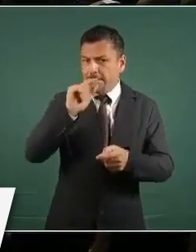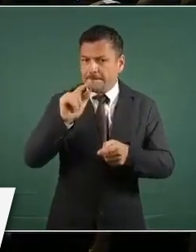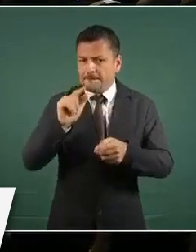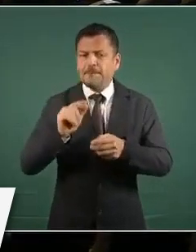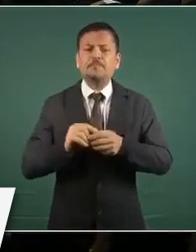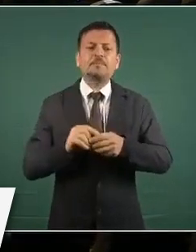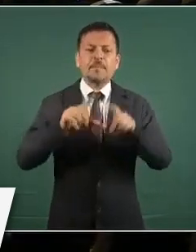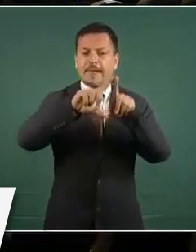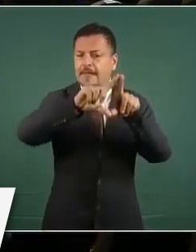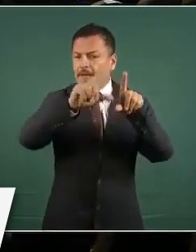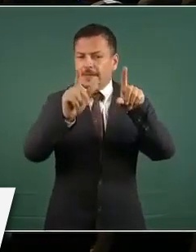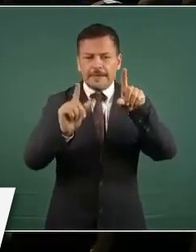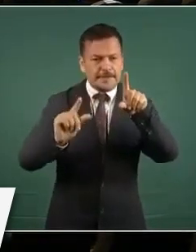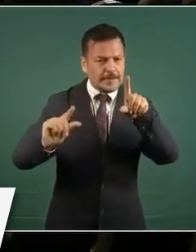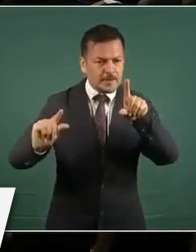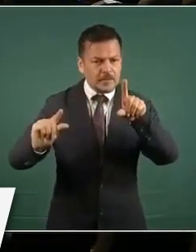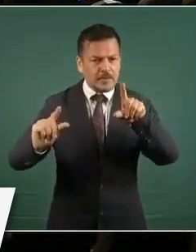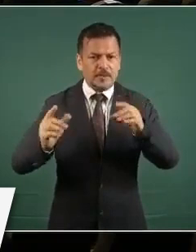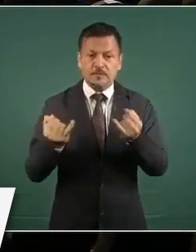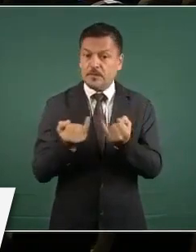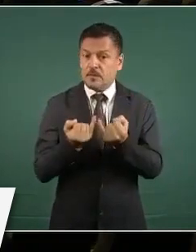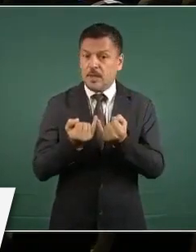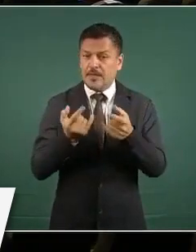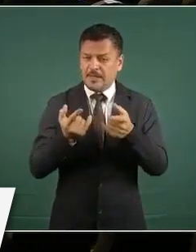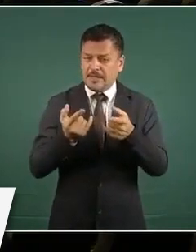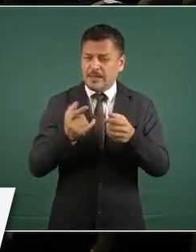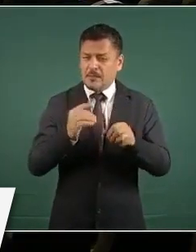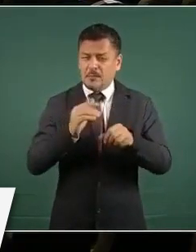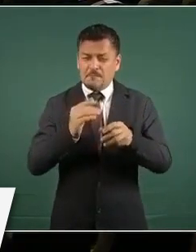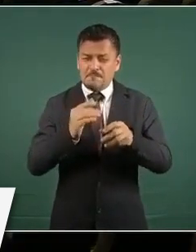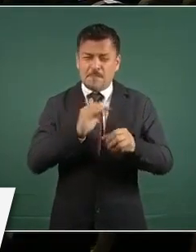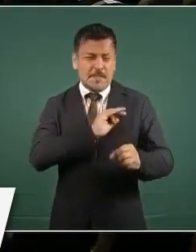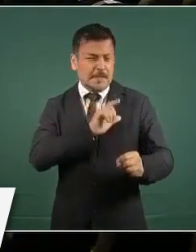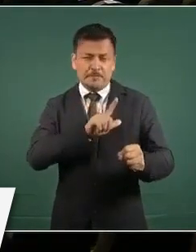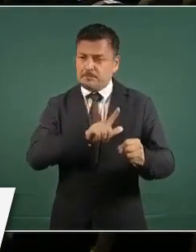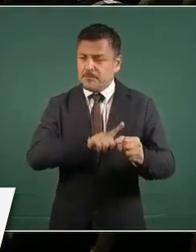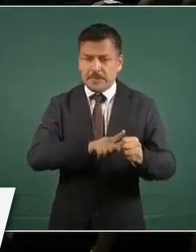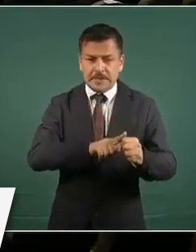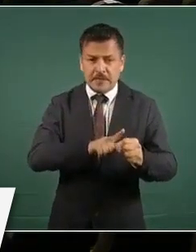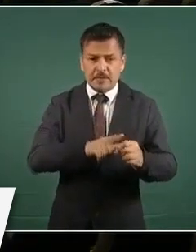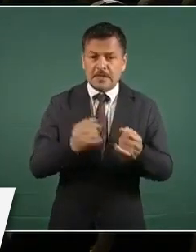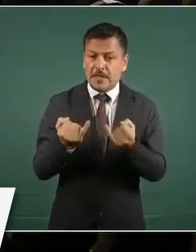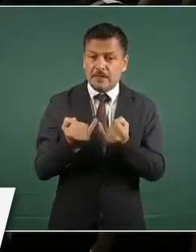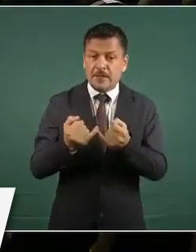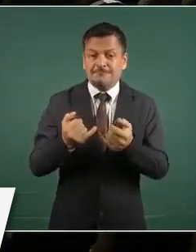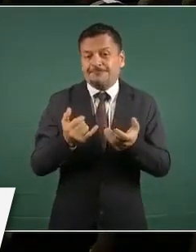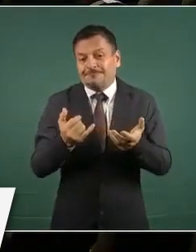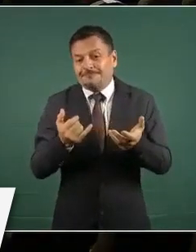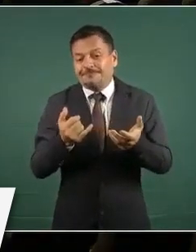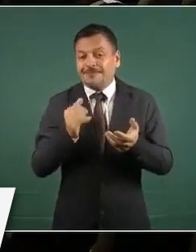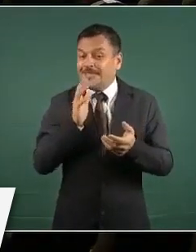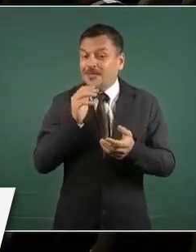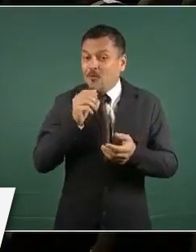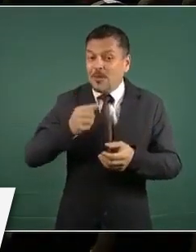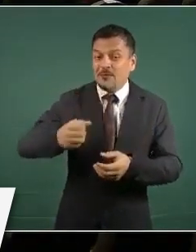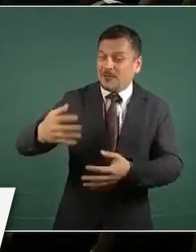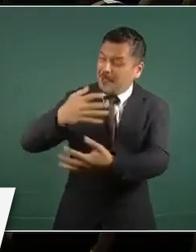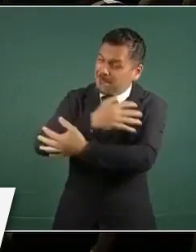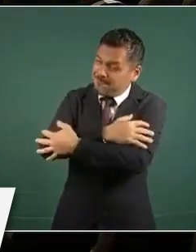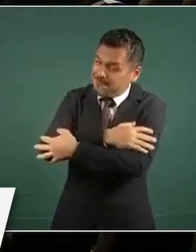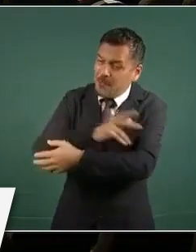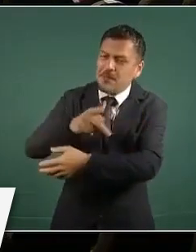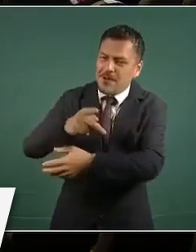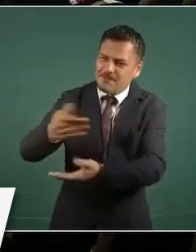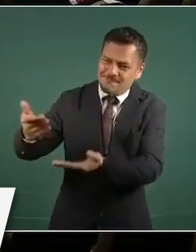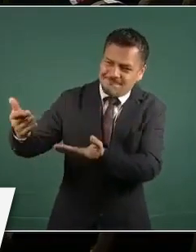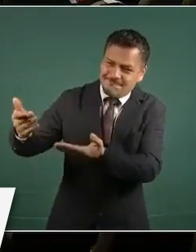especialmente hoy recibimos de este con aprecio y con cariño pero no le podemos dar la bienvenida donde su casa al señor secretario